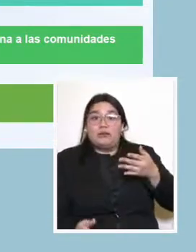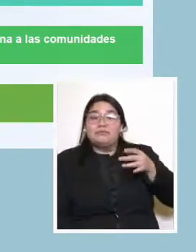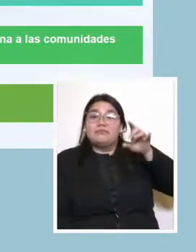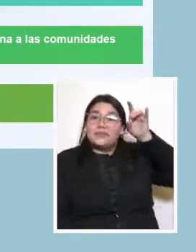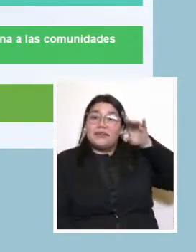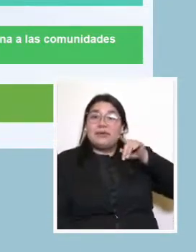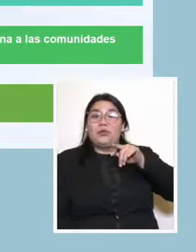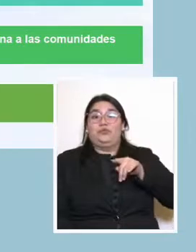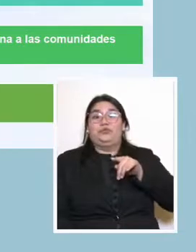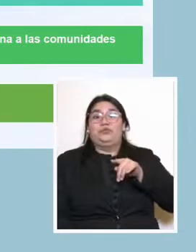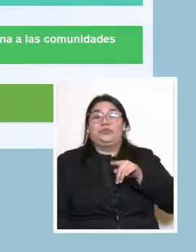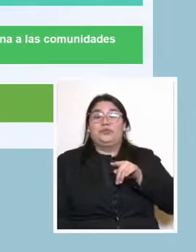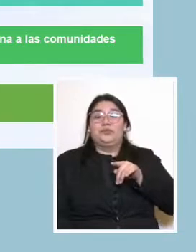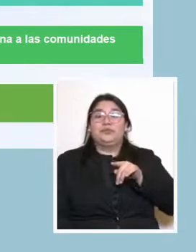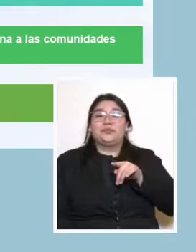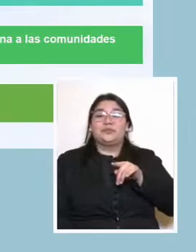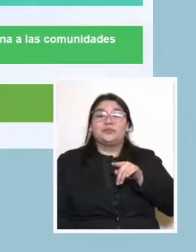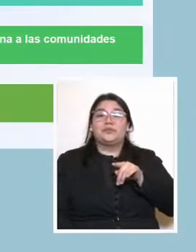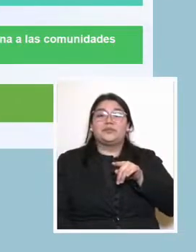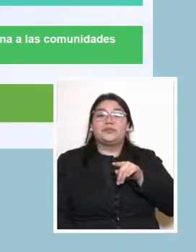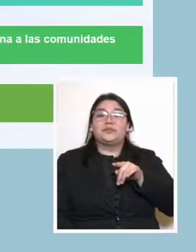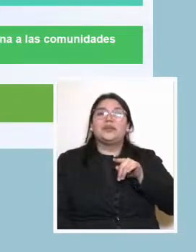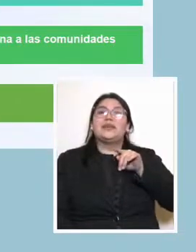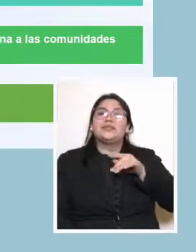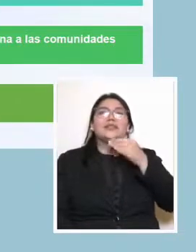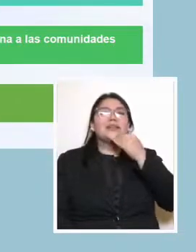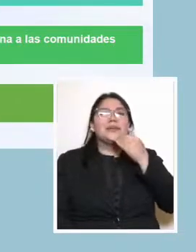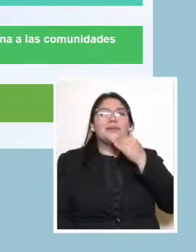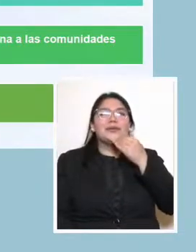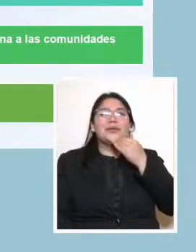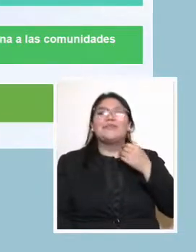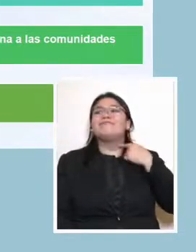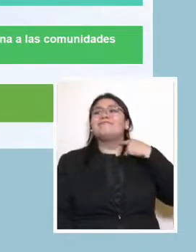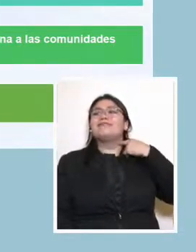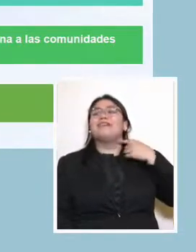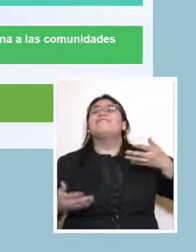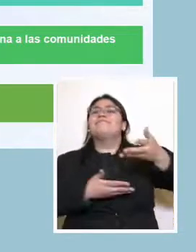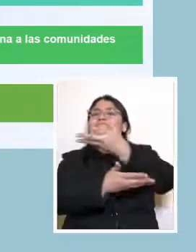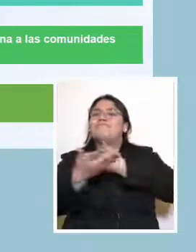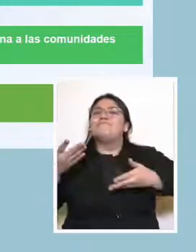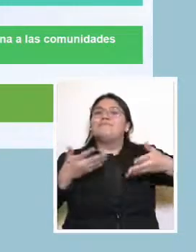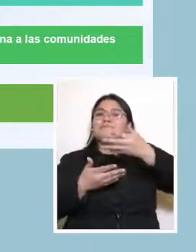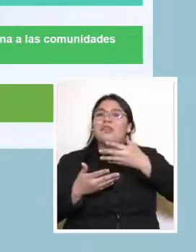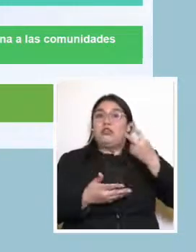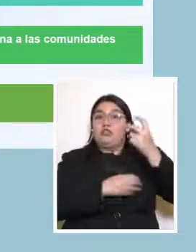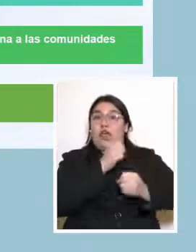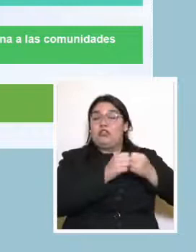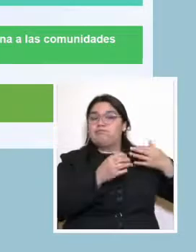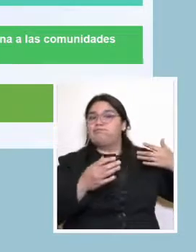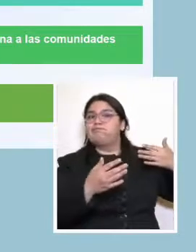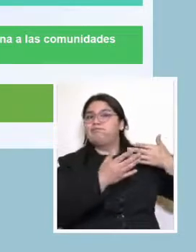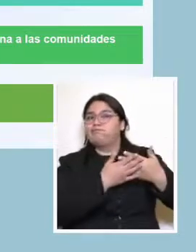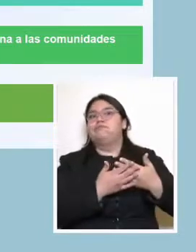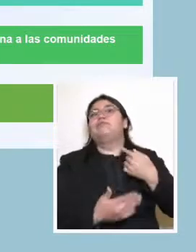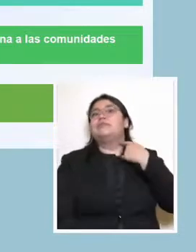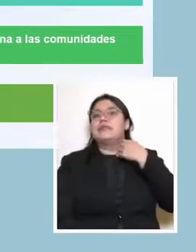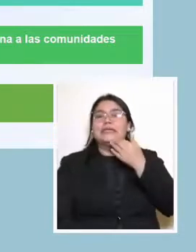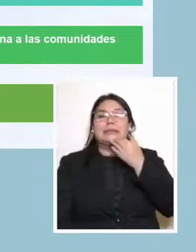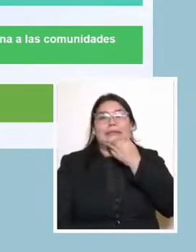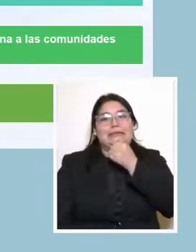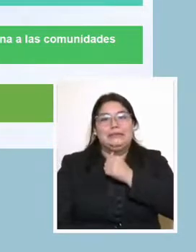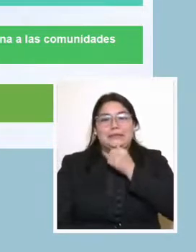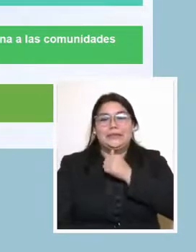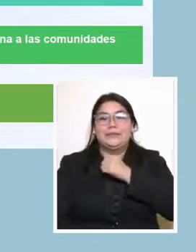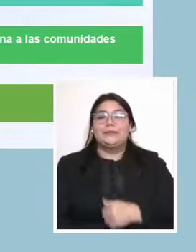nuestras hipótesis, como producto de la falta de socialización de los últimos 2 años. Y por último, si podemos mirar, ¿no es cierto?,